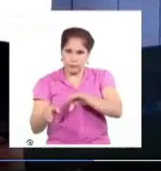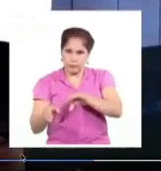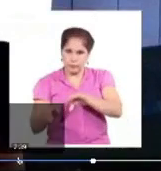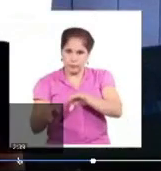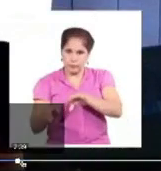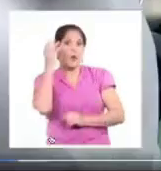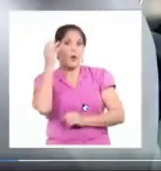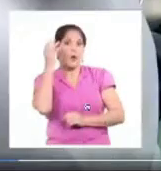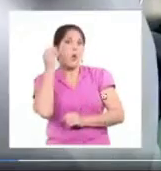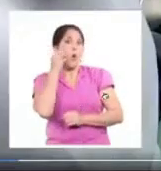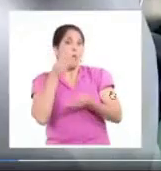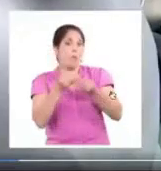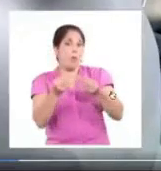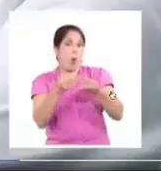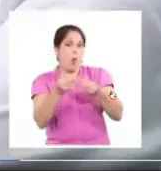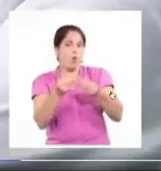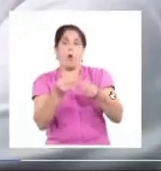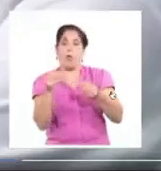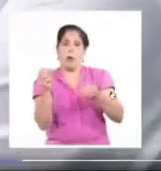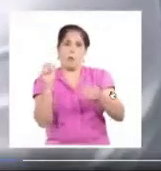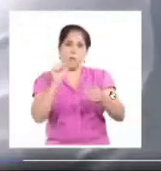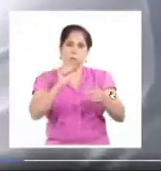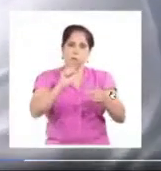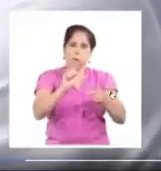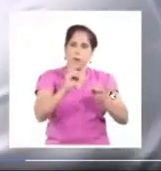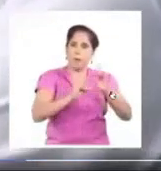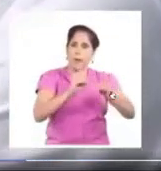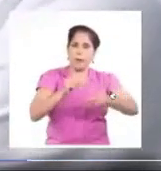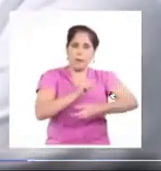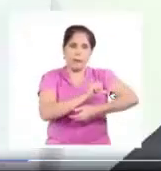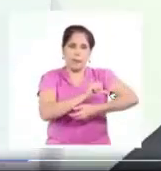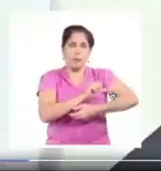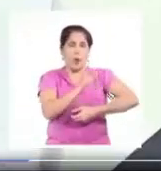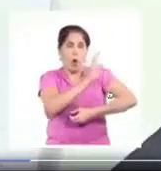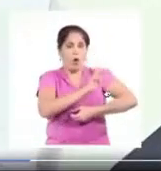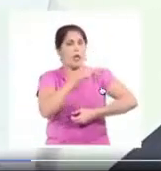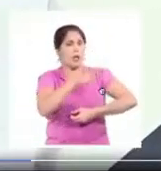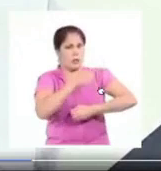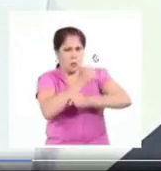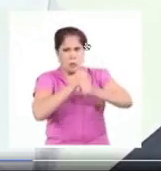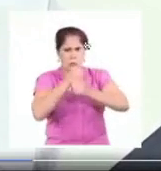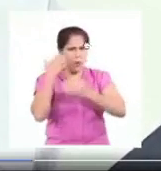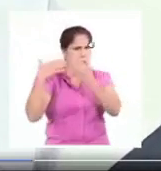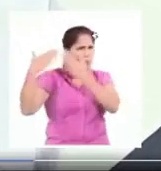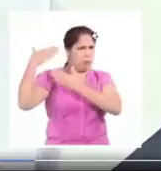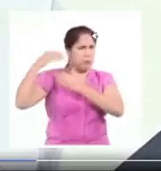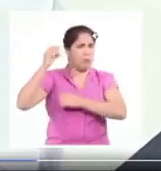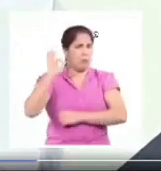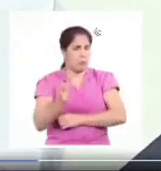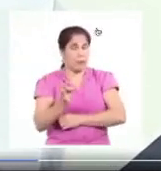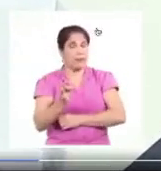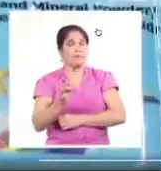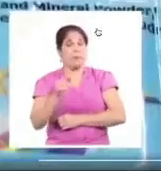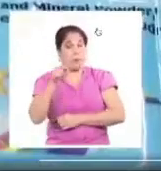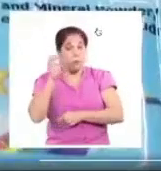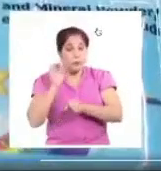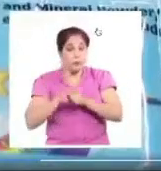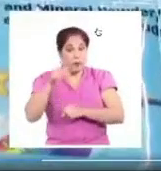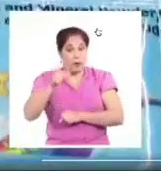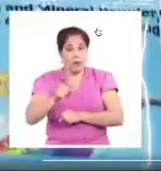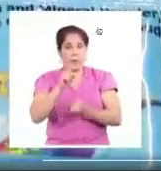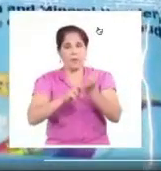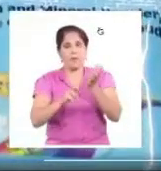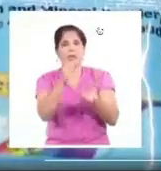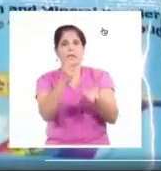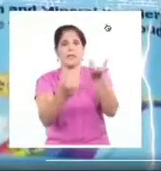compartir de alimentos en las provincias Orientales en coordinación con unicef comenzó ahora en